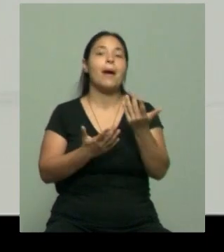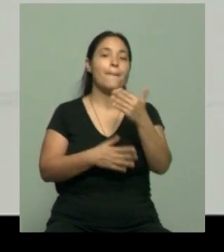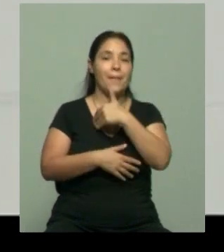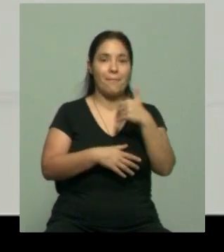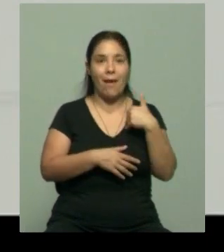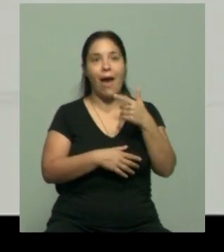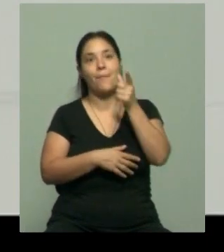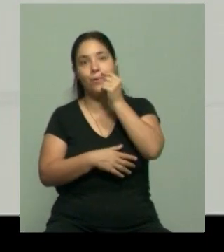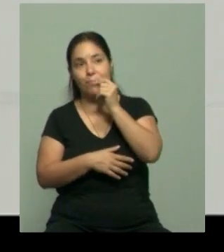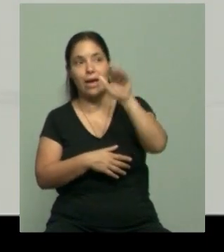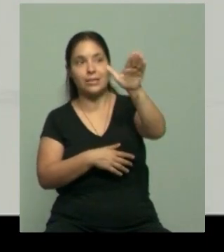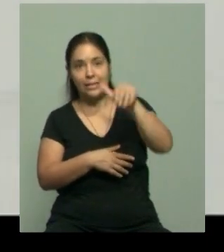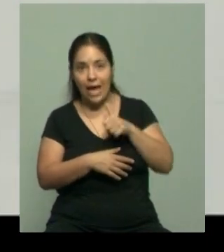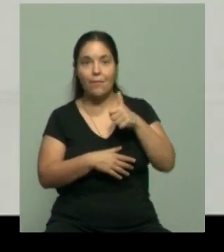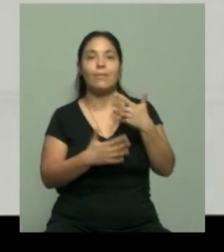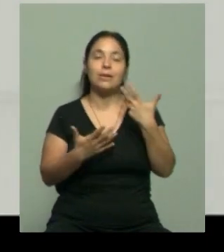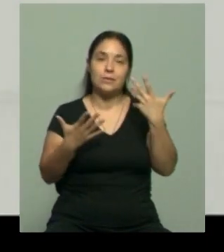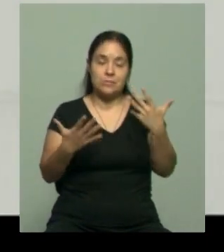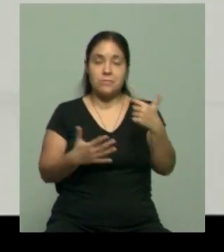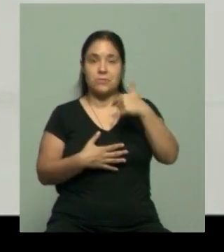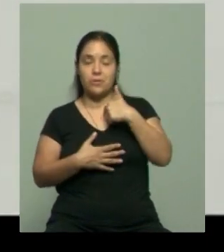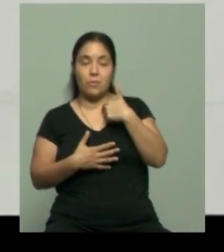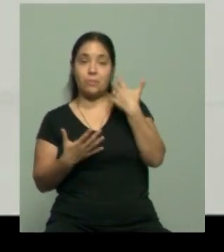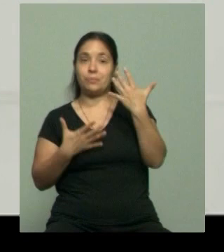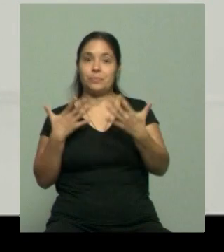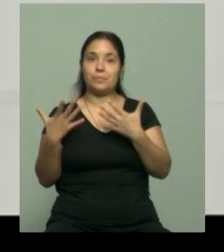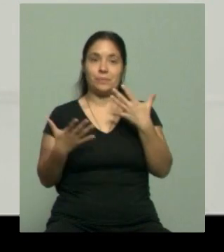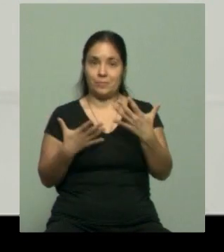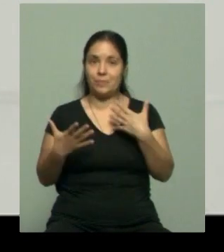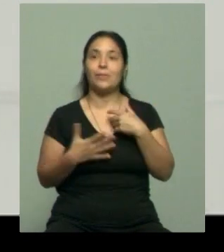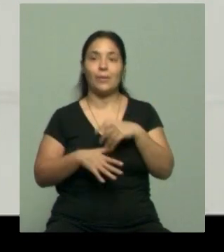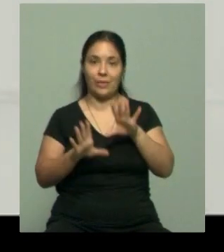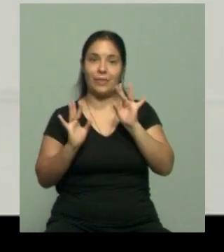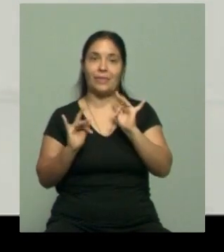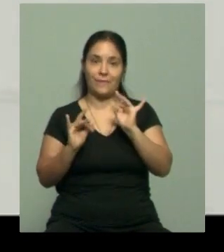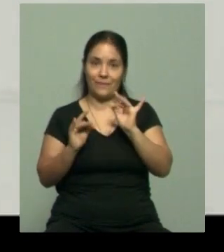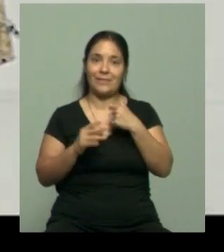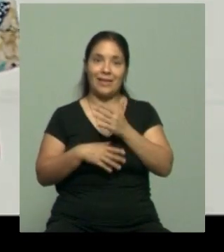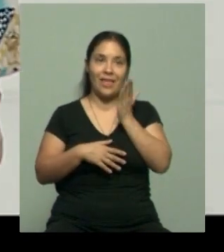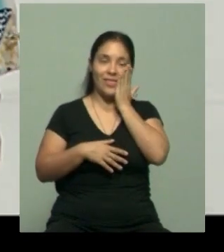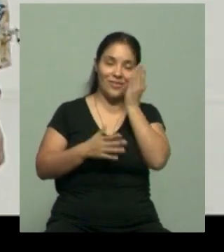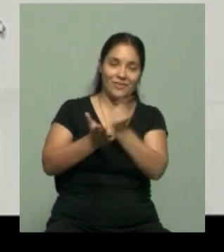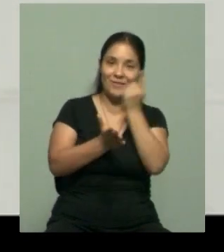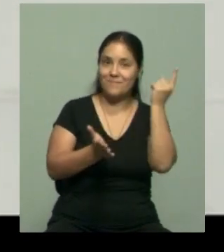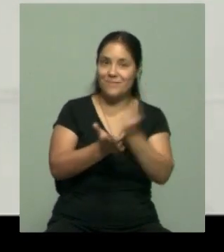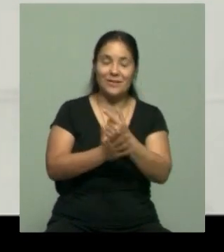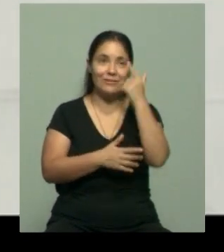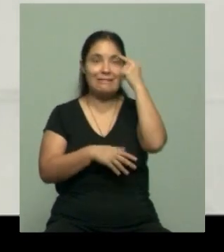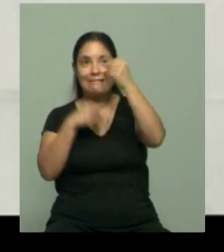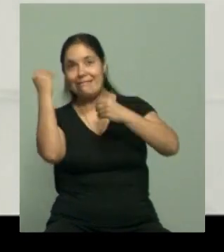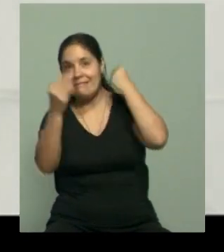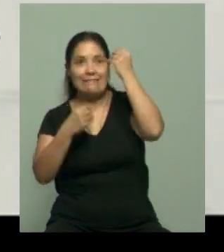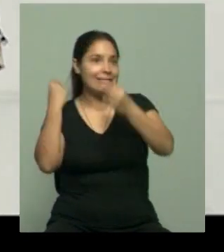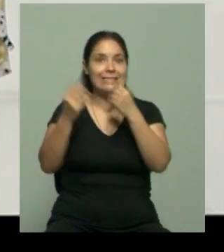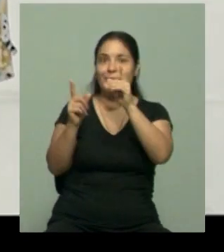mi mamá y a mi papá a la escuela, yo realmente me costaba un poquito dormir porque yo decía, ¡ay, qué le va a decir